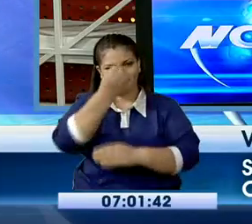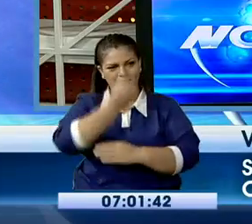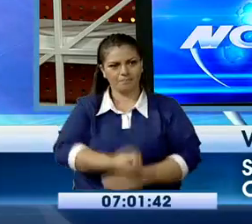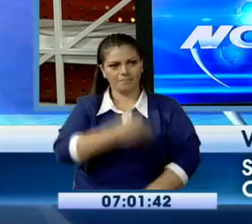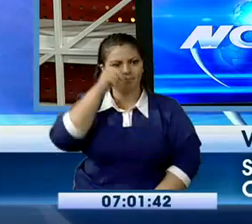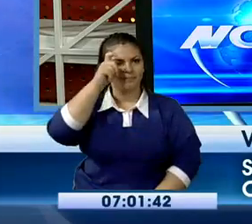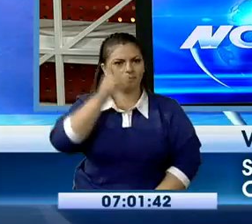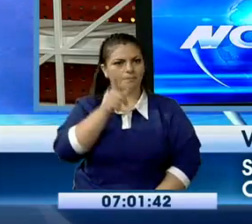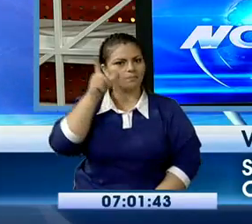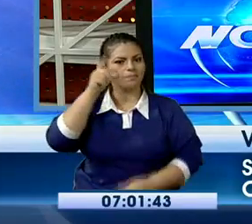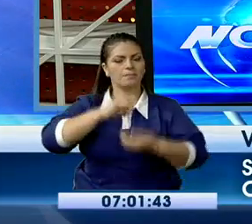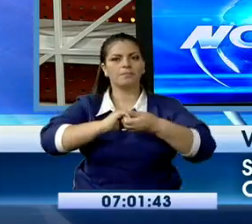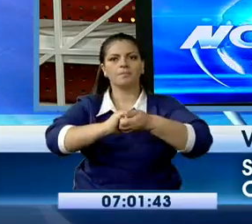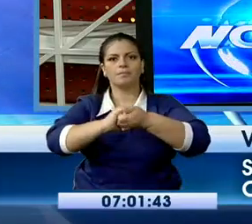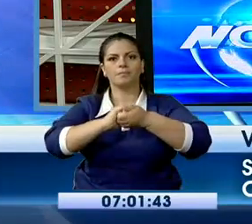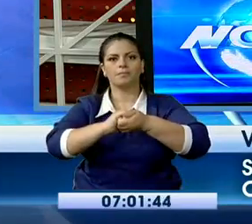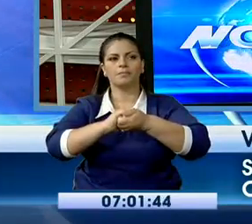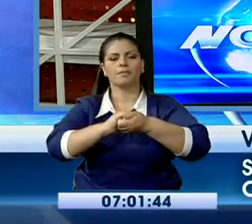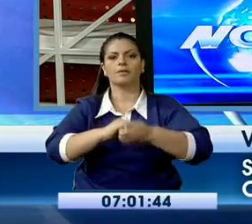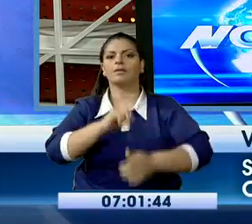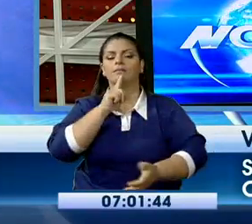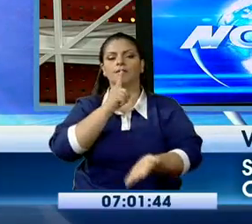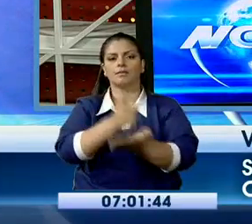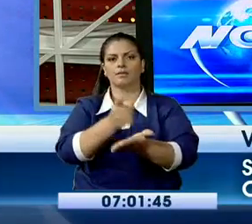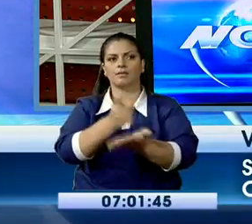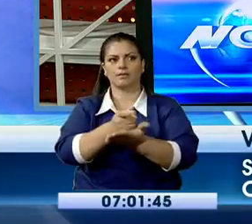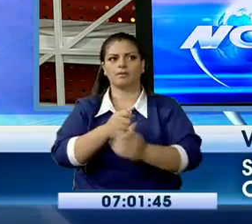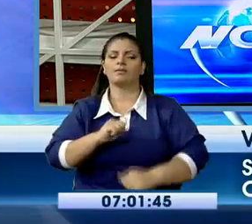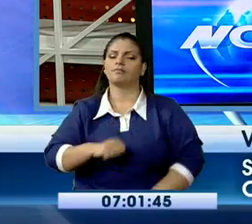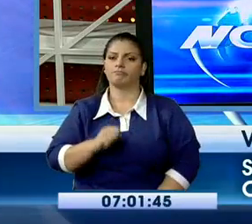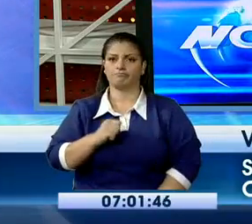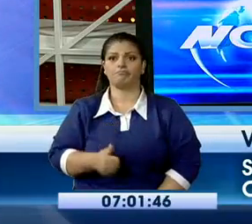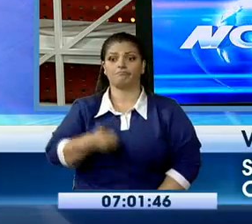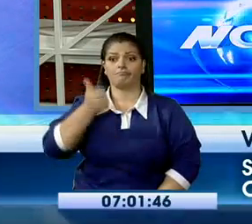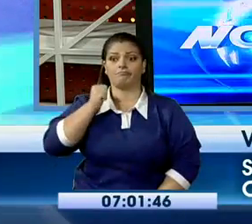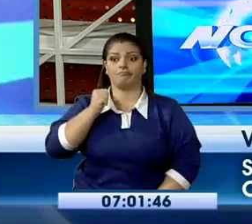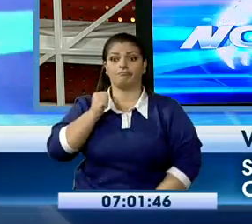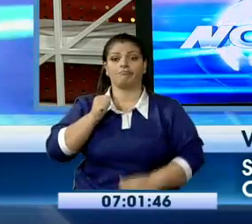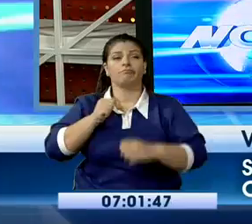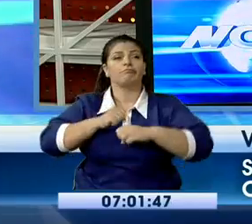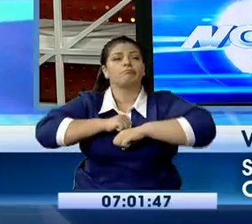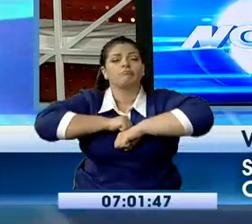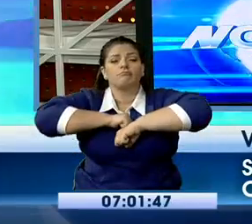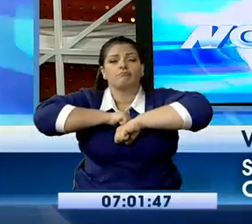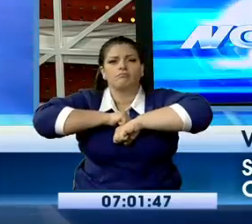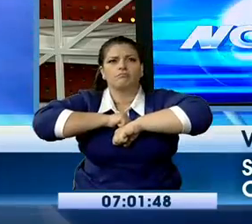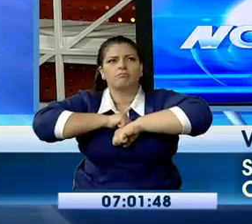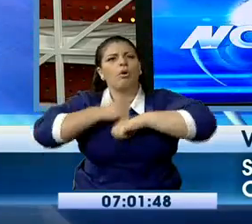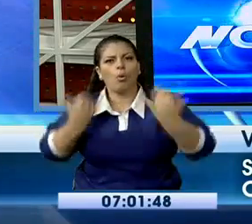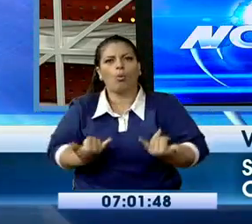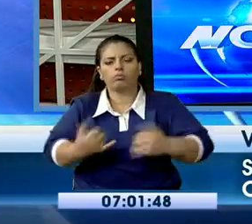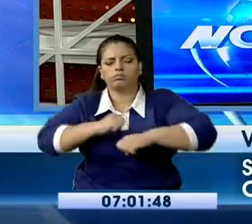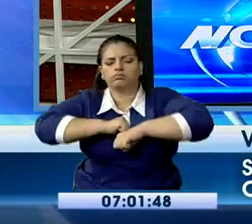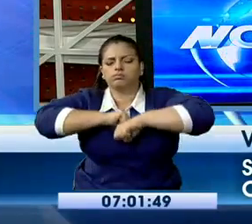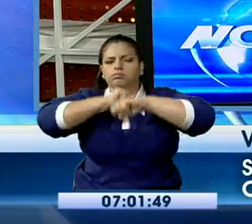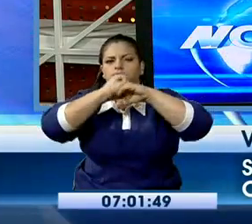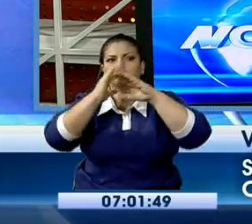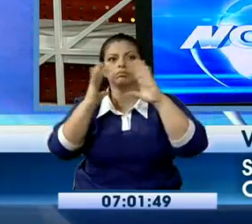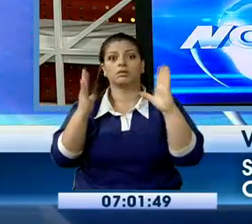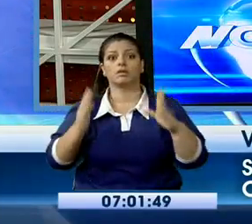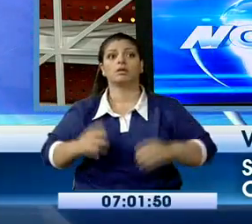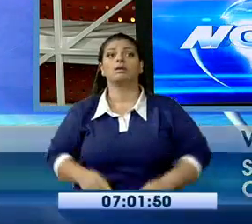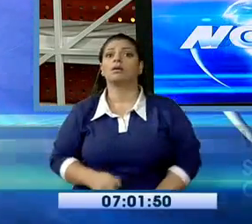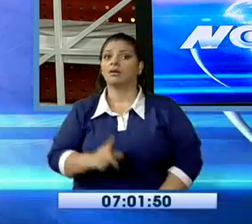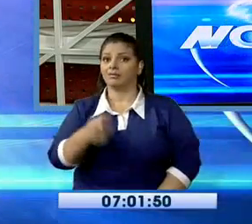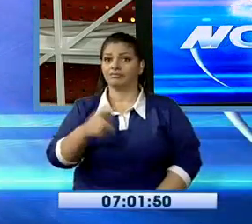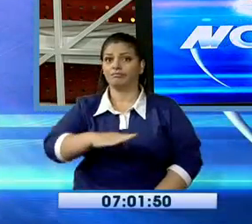amigos televidentes. Efectivamente, los elementos del cuerpo de bomberos tardaron mucho en subir por cuanto, a más de que